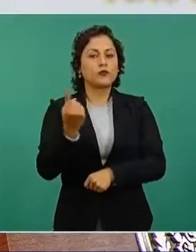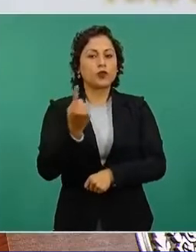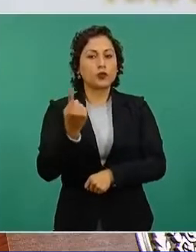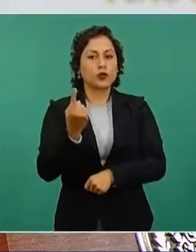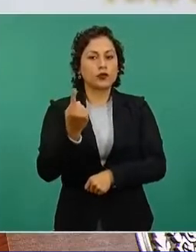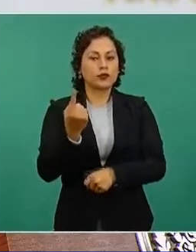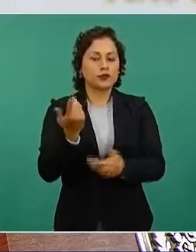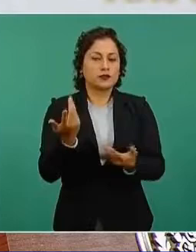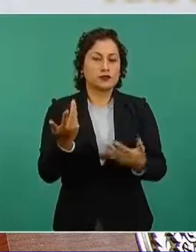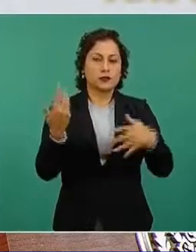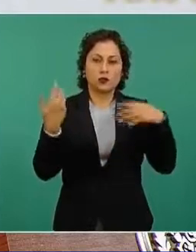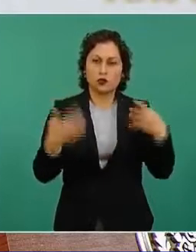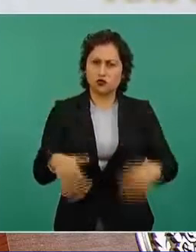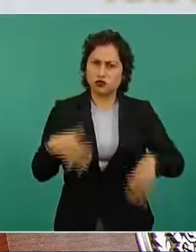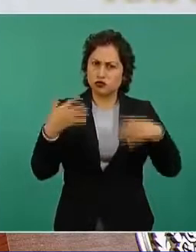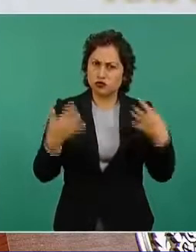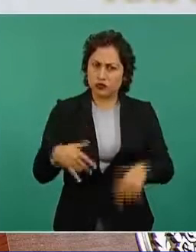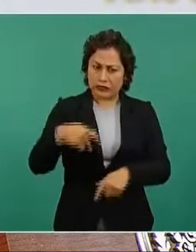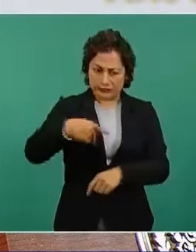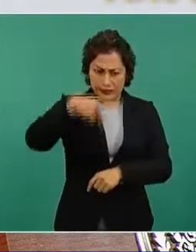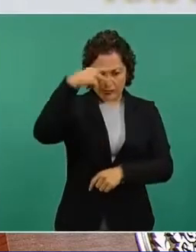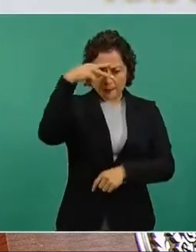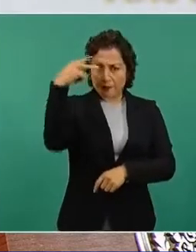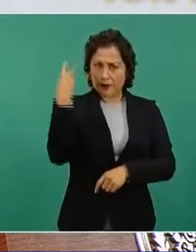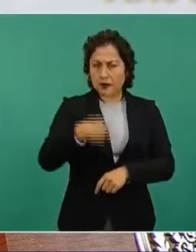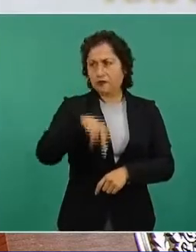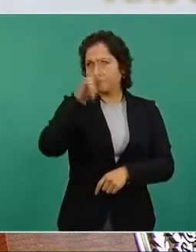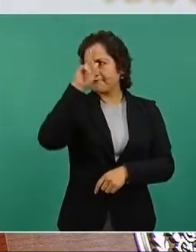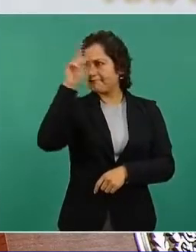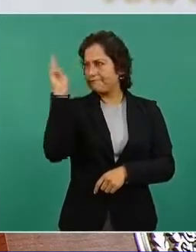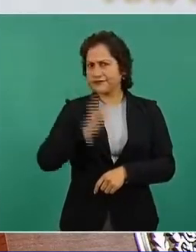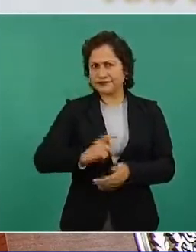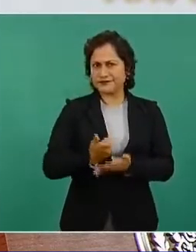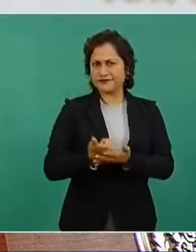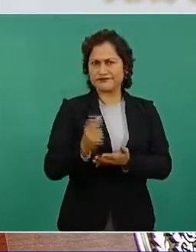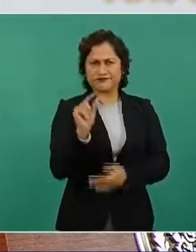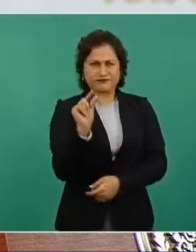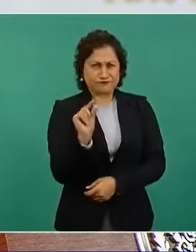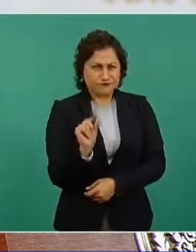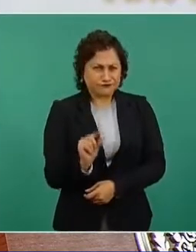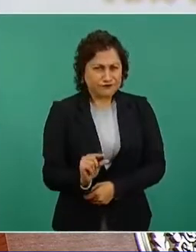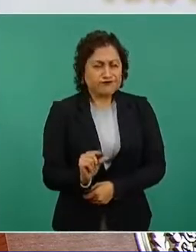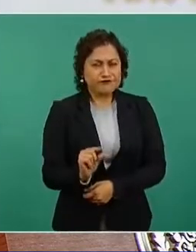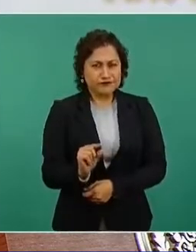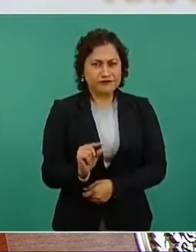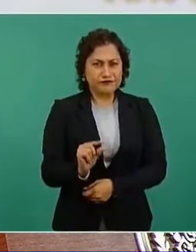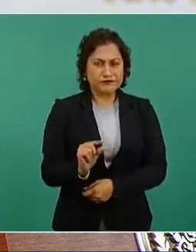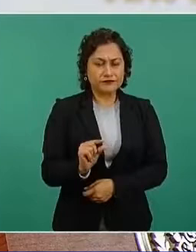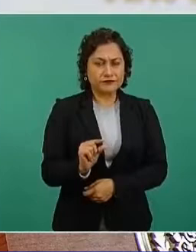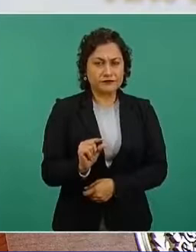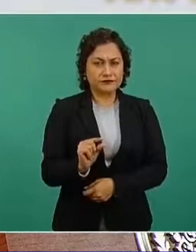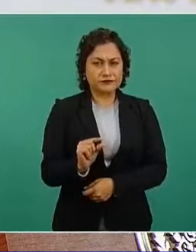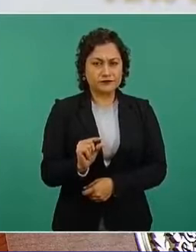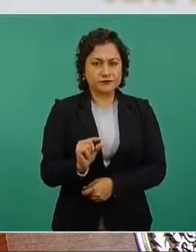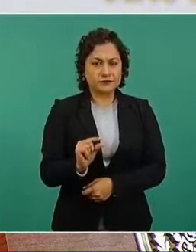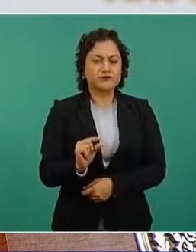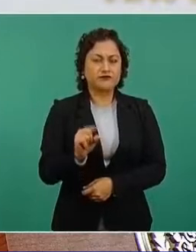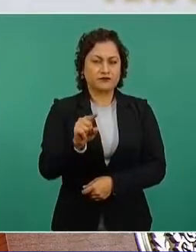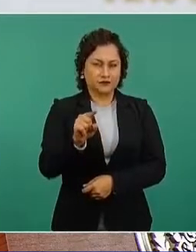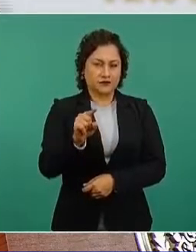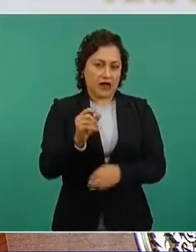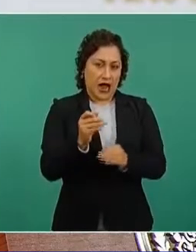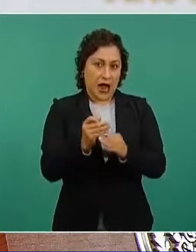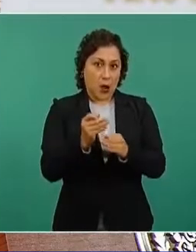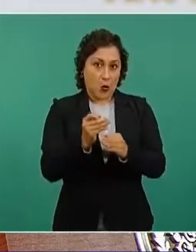está por los suelos, a pesar, repito, del incremento de cerca del 50%,